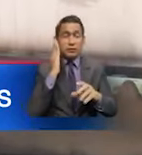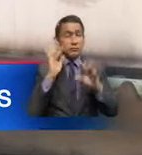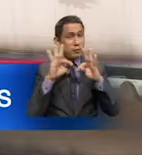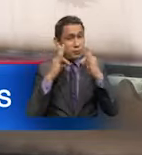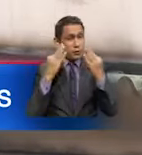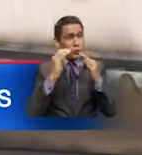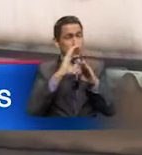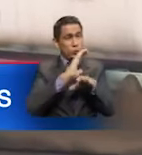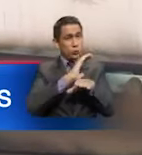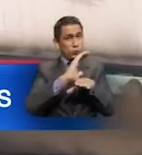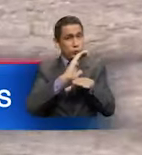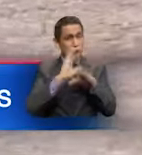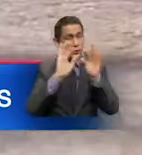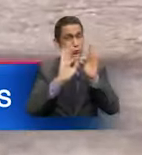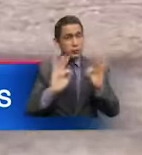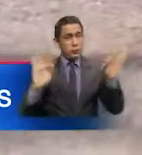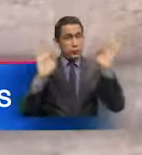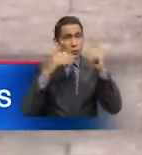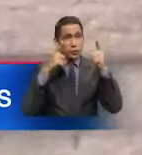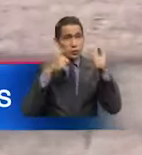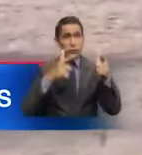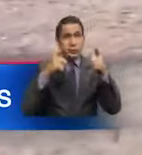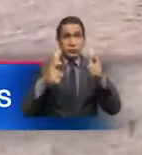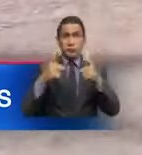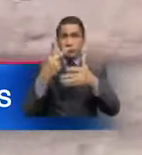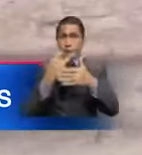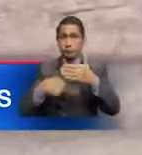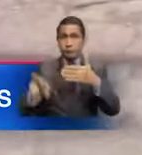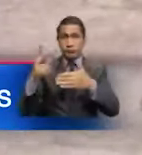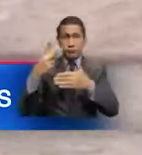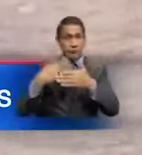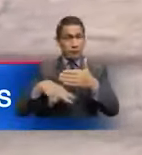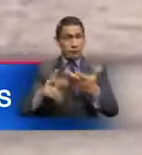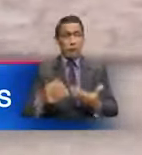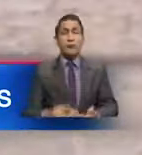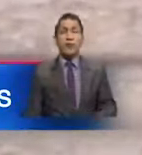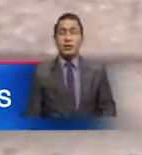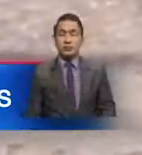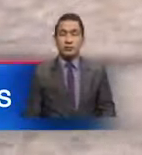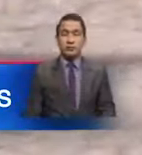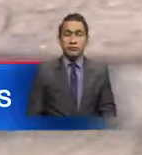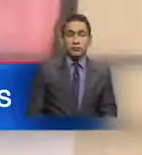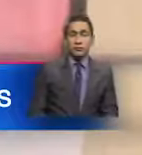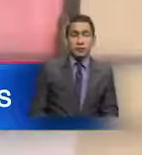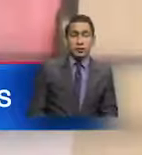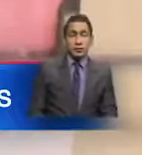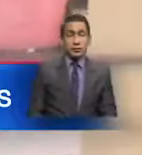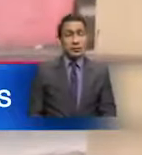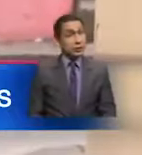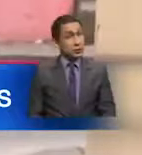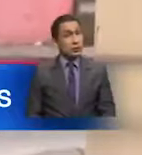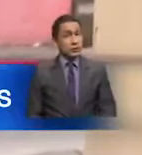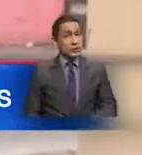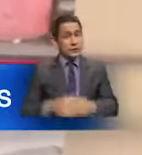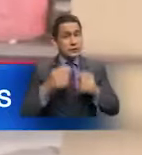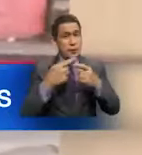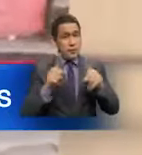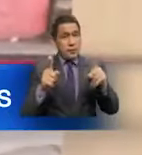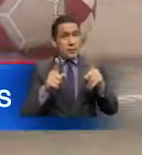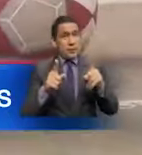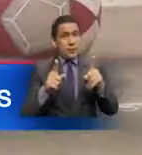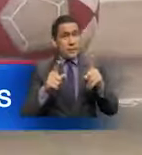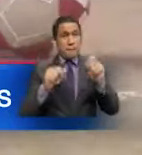cuidado con los menores en la época invernal, ya que estas afecciones pueden empezar como un simple sarpullido, pero